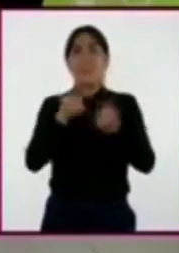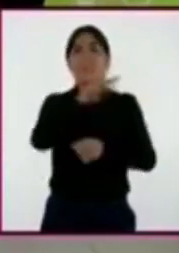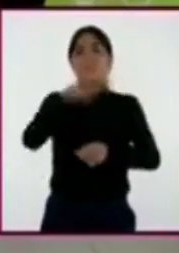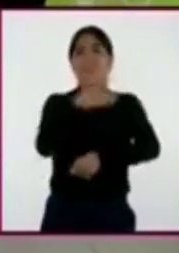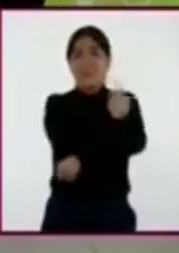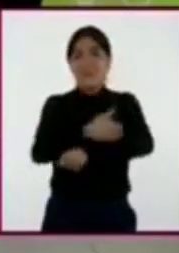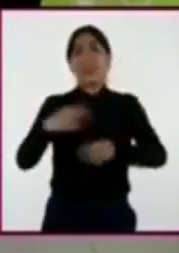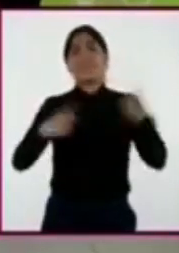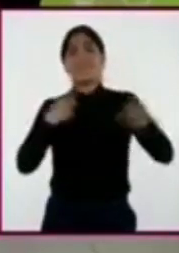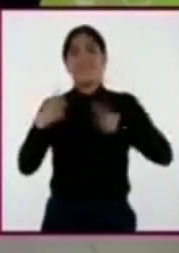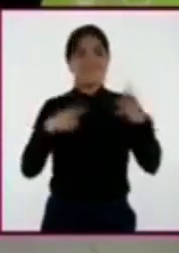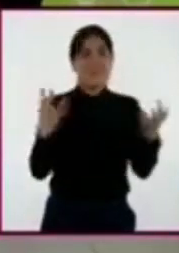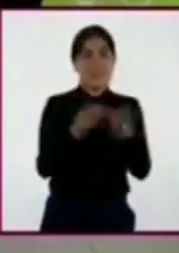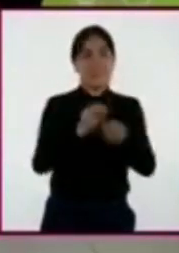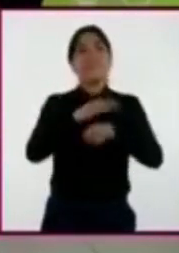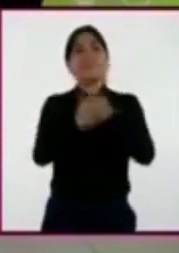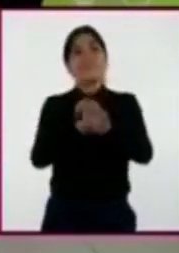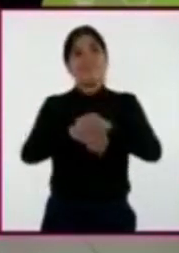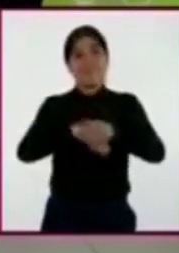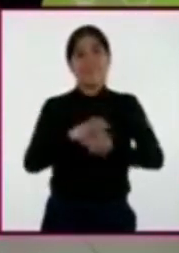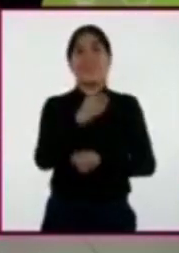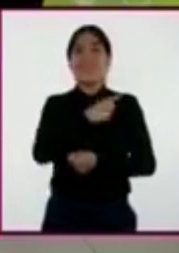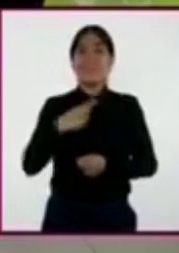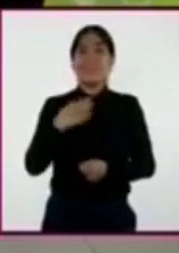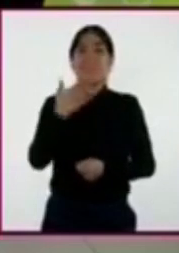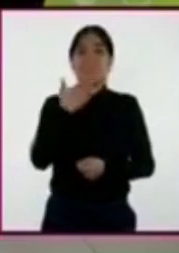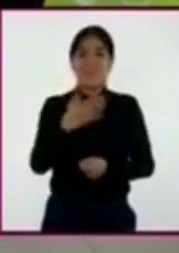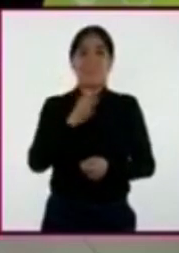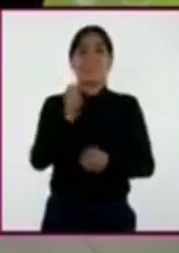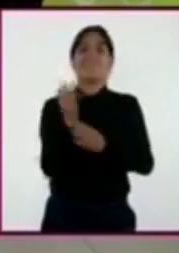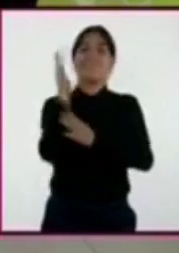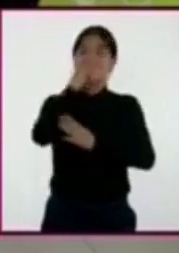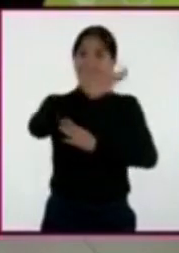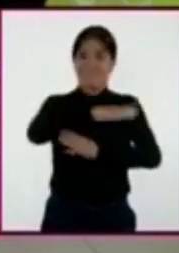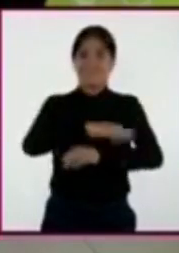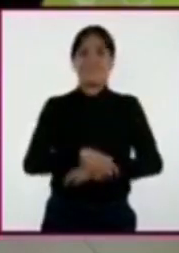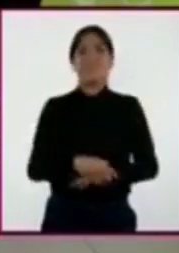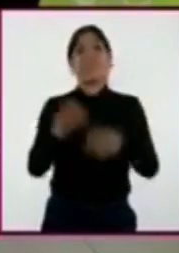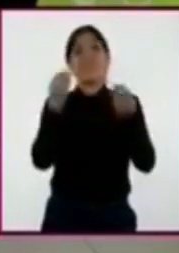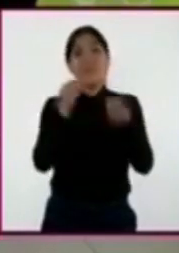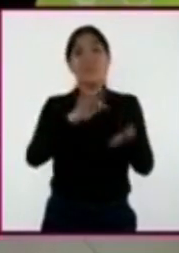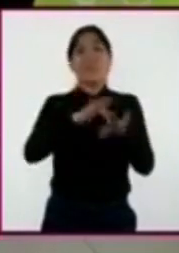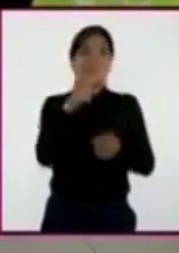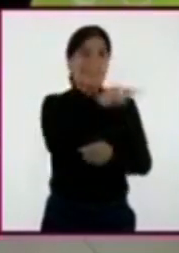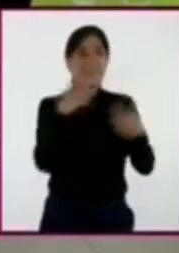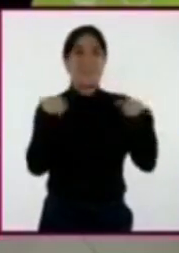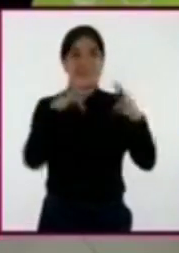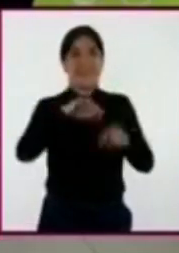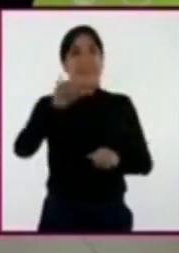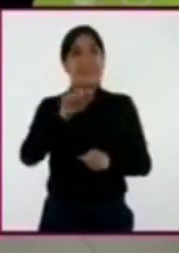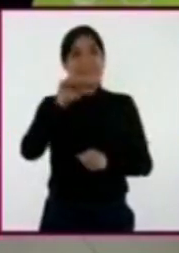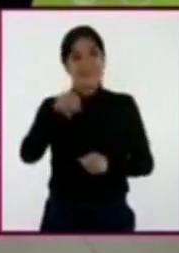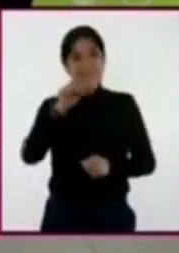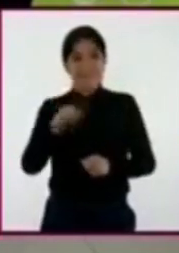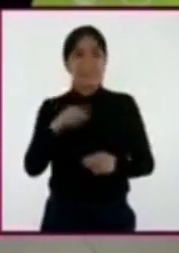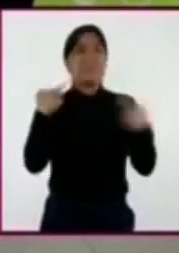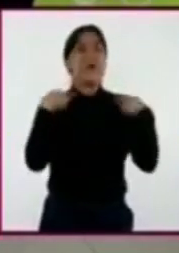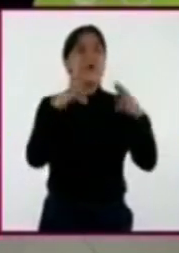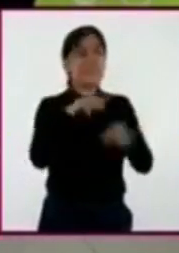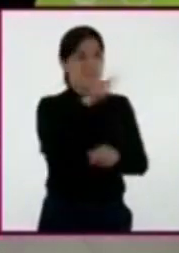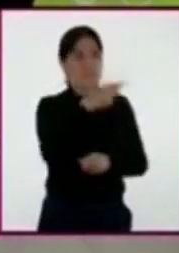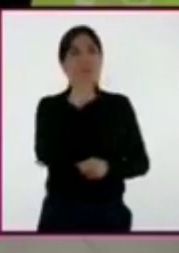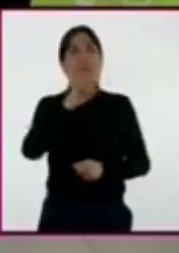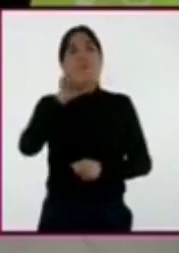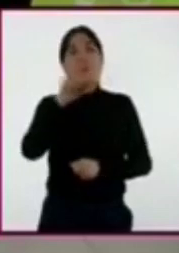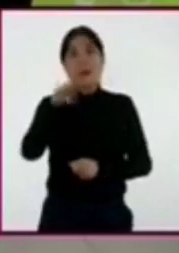diviertan juntos y lavarse las manos adecuadamente durante todo el día. Muchas gracias a la maestra Jazmín y al maestro Juan Carlos por habernos